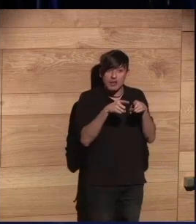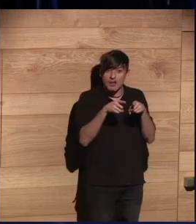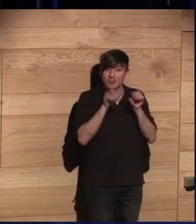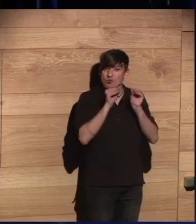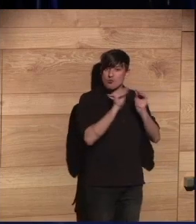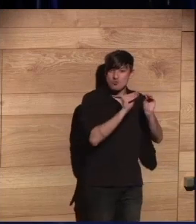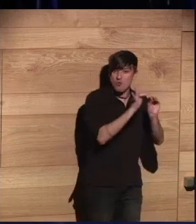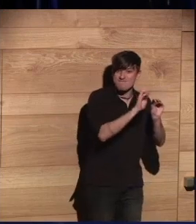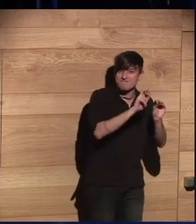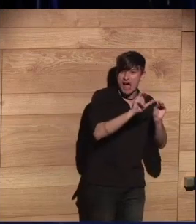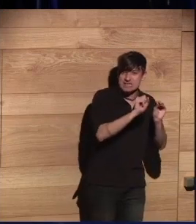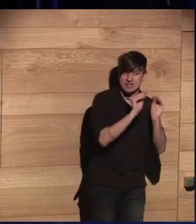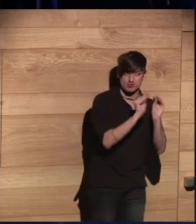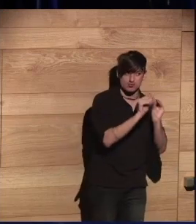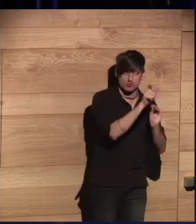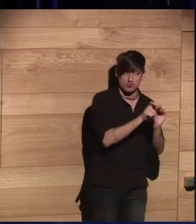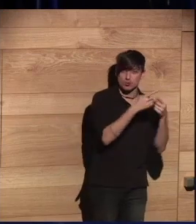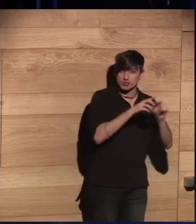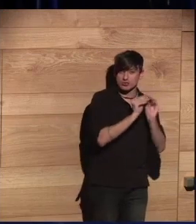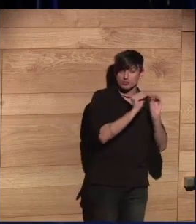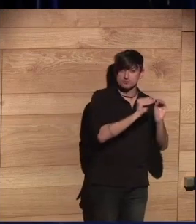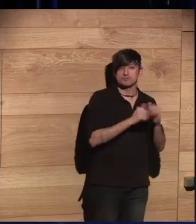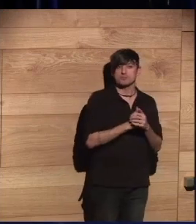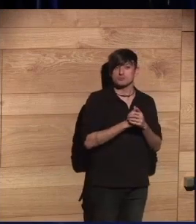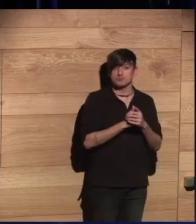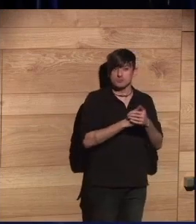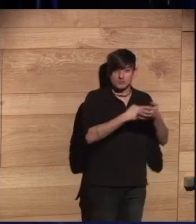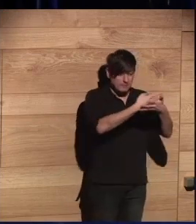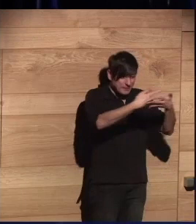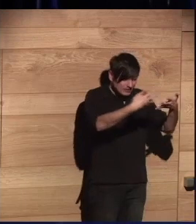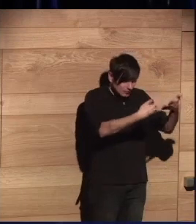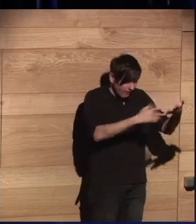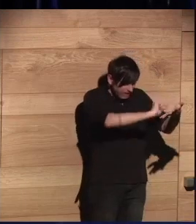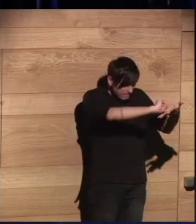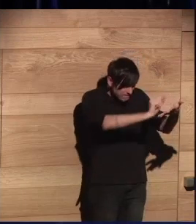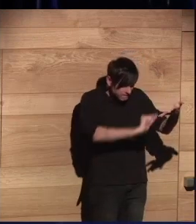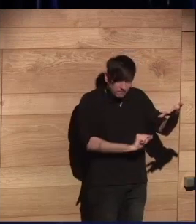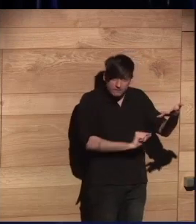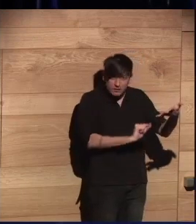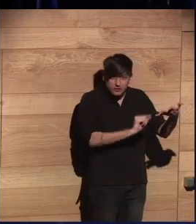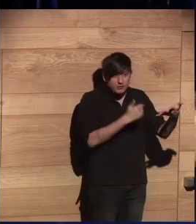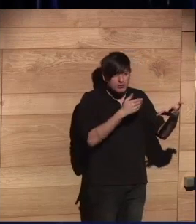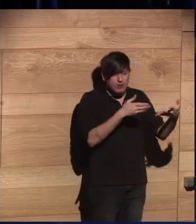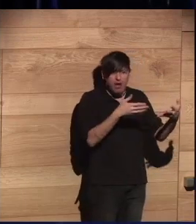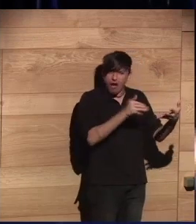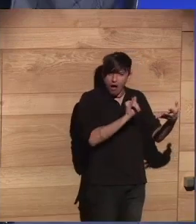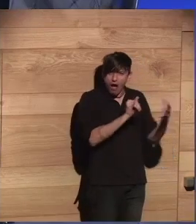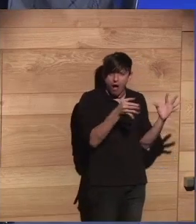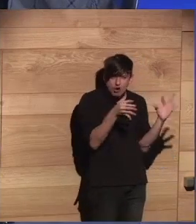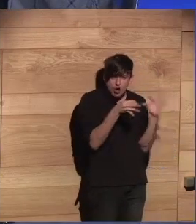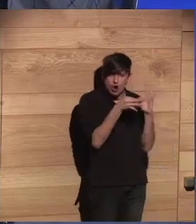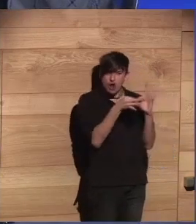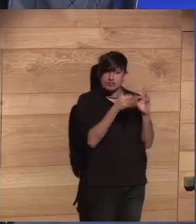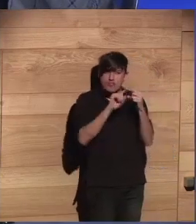Falla había en su gesto gráfico, en la partitura, muchísima más conexión con lo